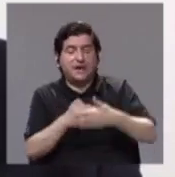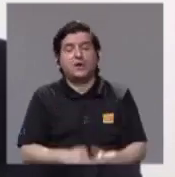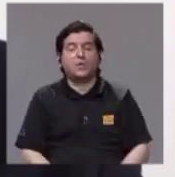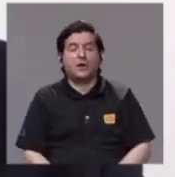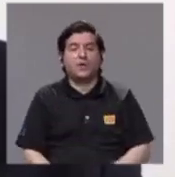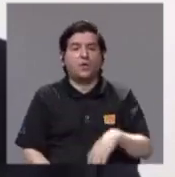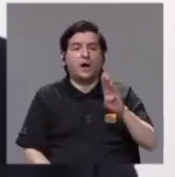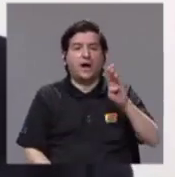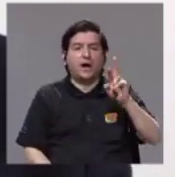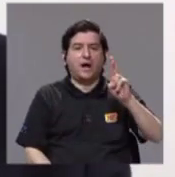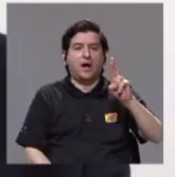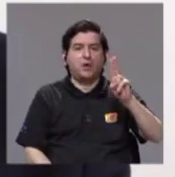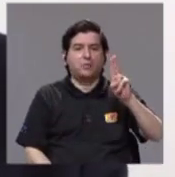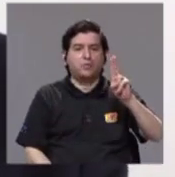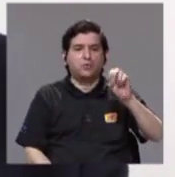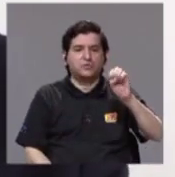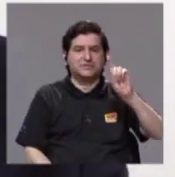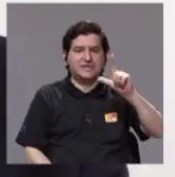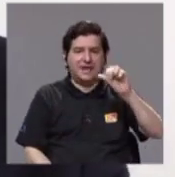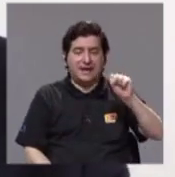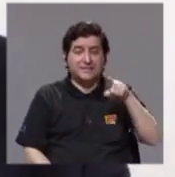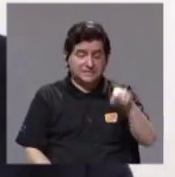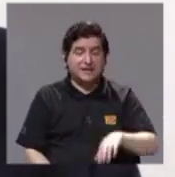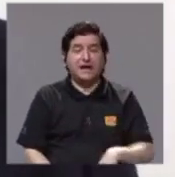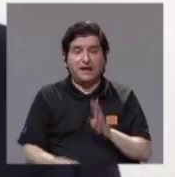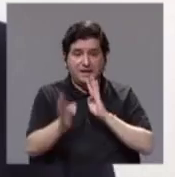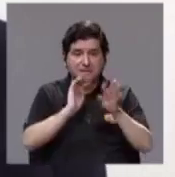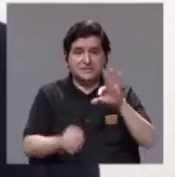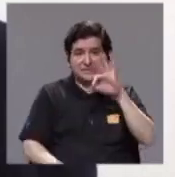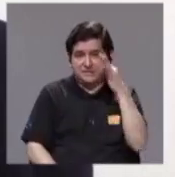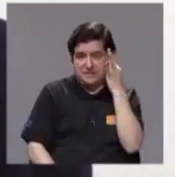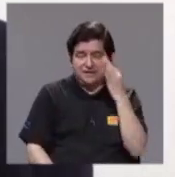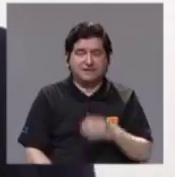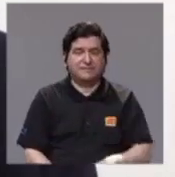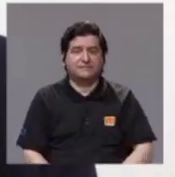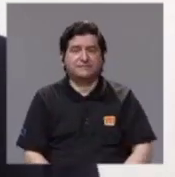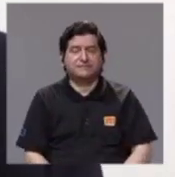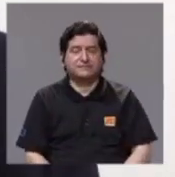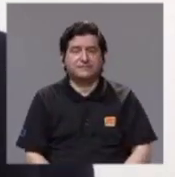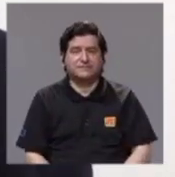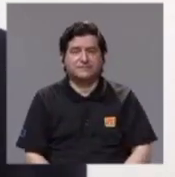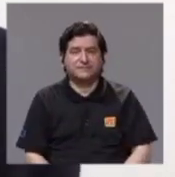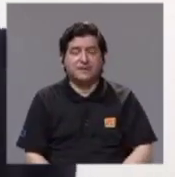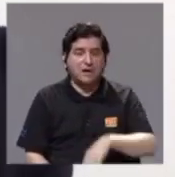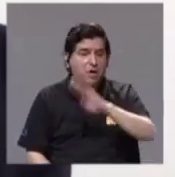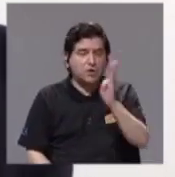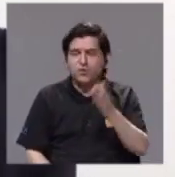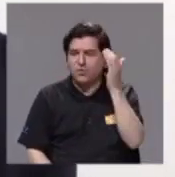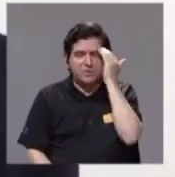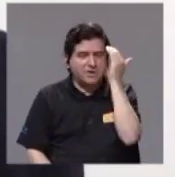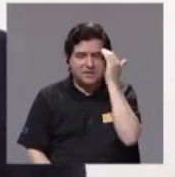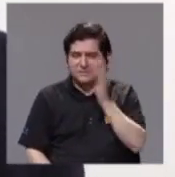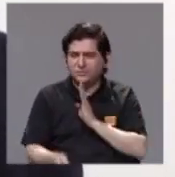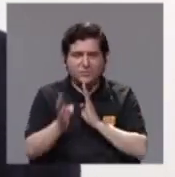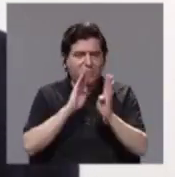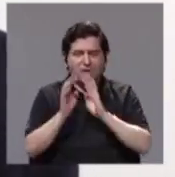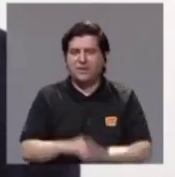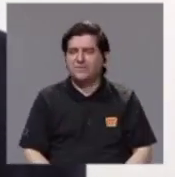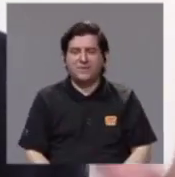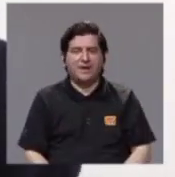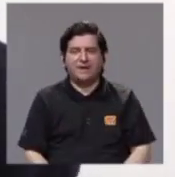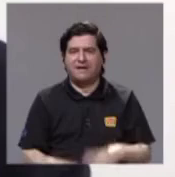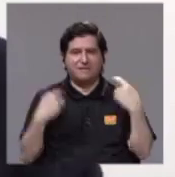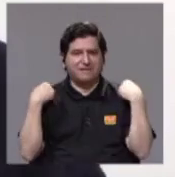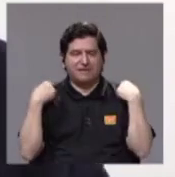a Bruselas, donde se habla francés, porque a veces no, pero nunca supo hablar español Carlos